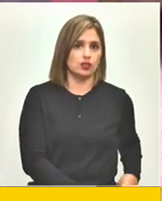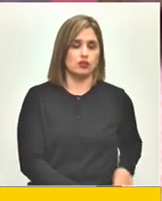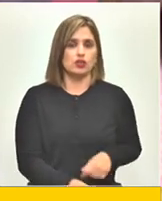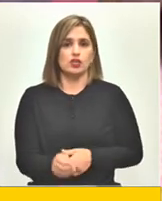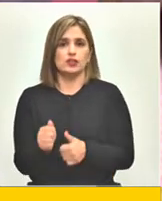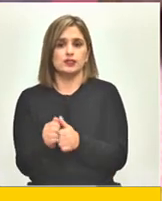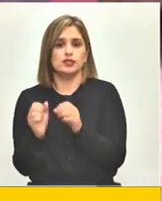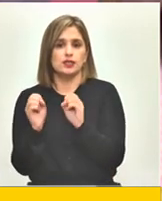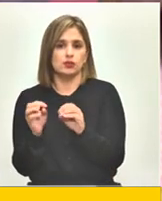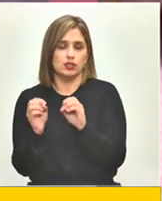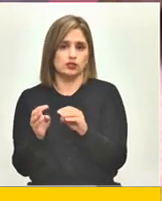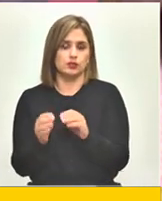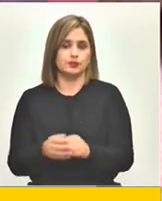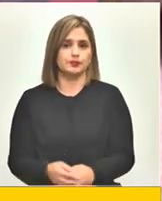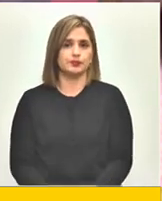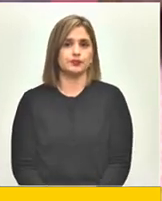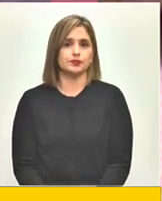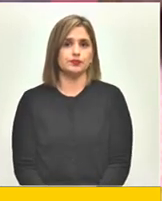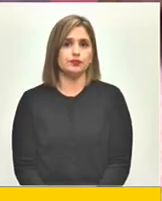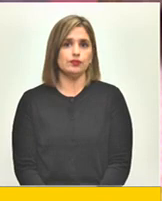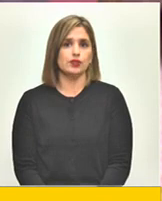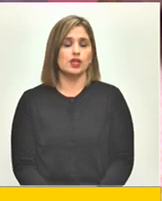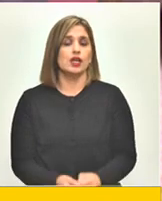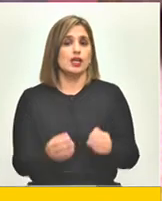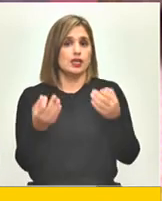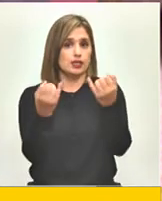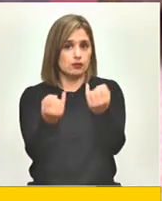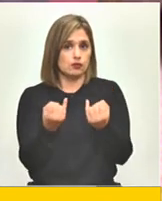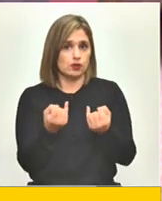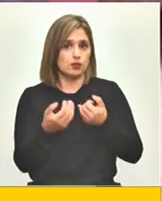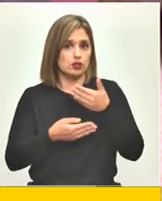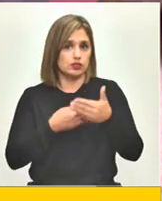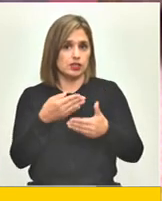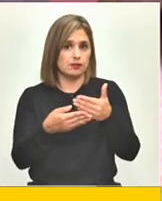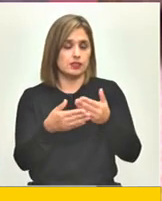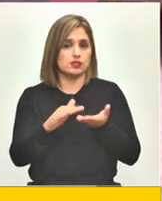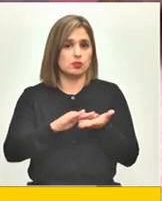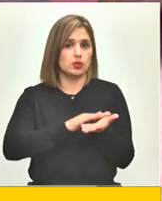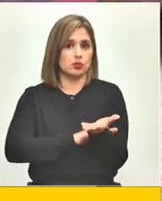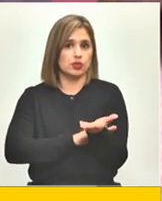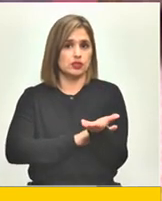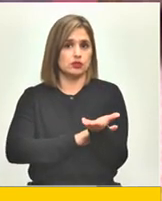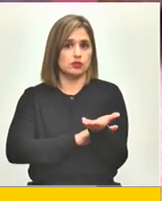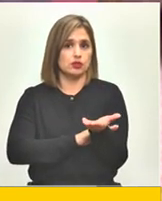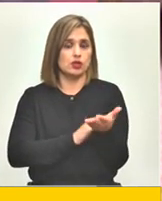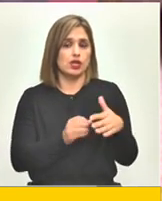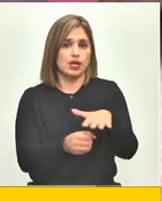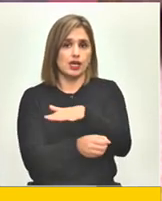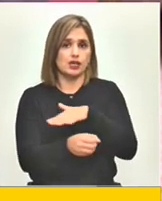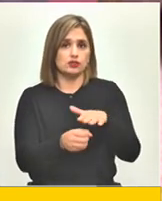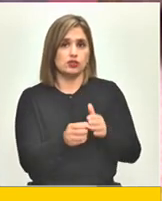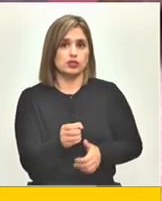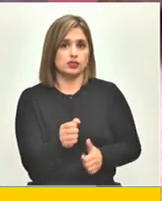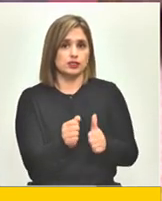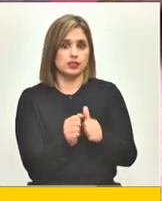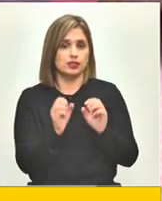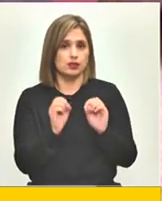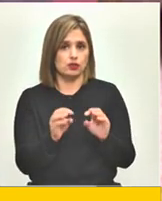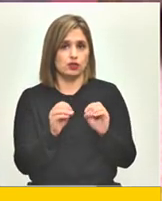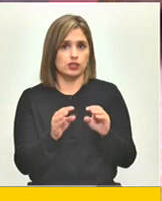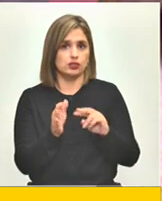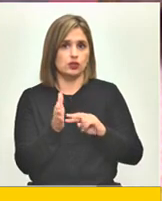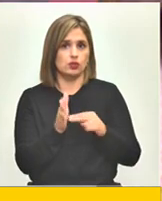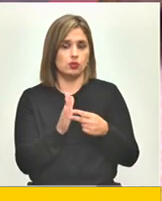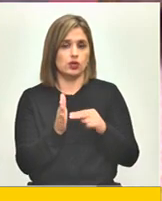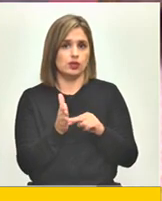asistentes de la educación que señalen los avances propuestos que ha entregado el gobierno a la situación de los asistentes de la educación en las